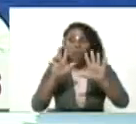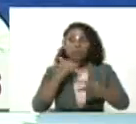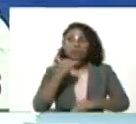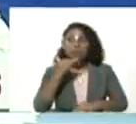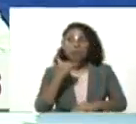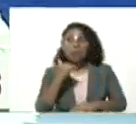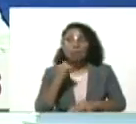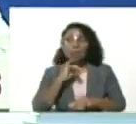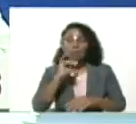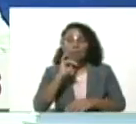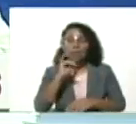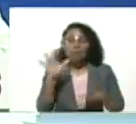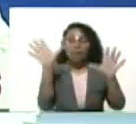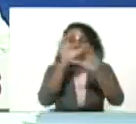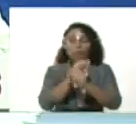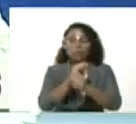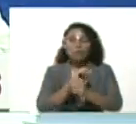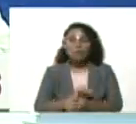hora del noticiero.